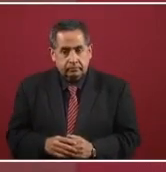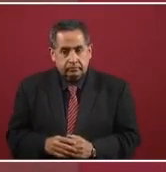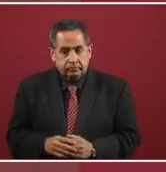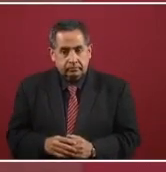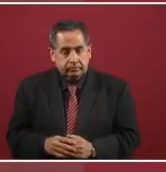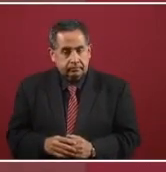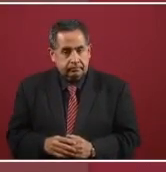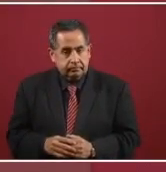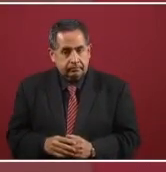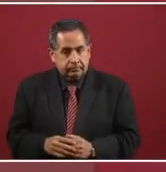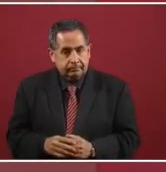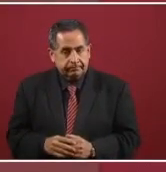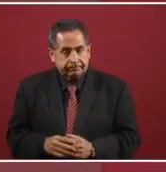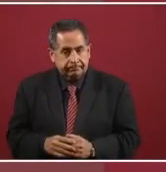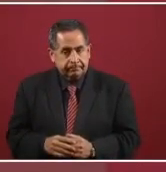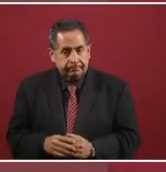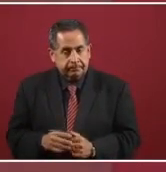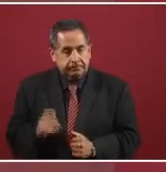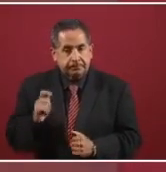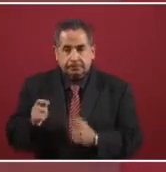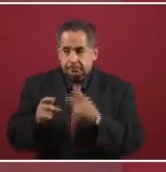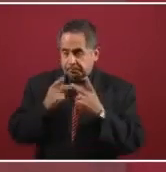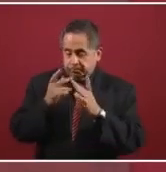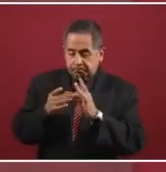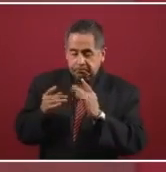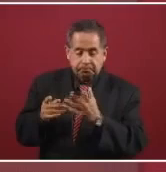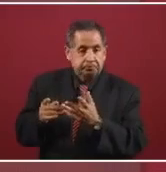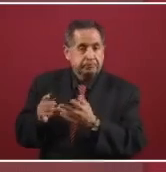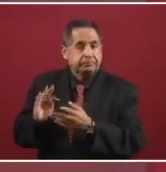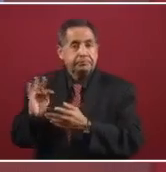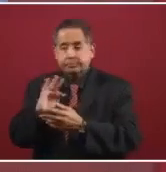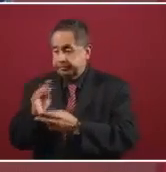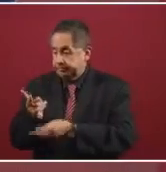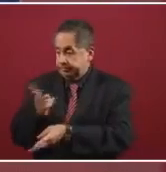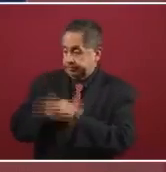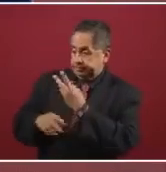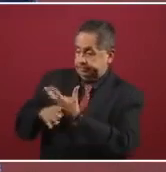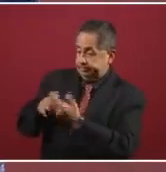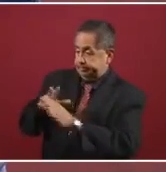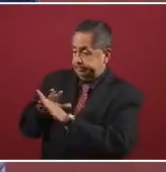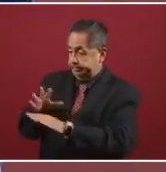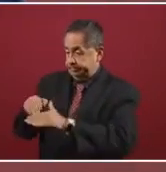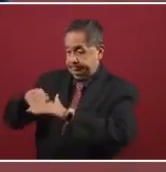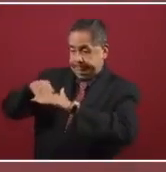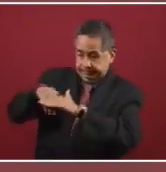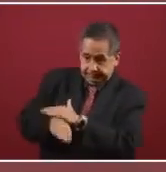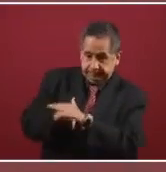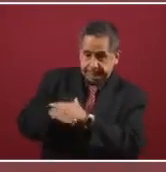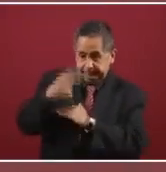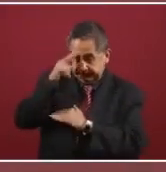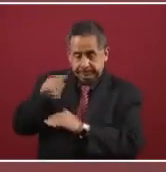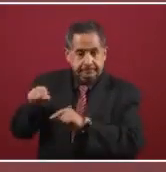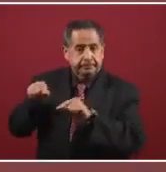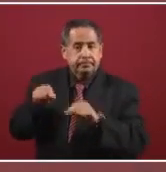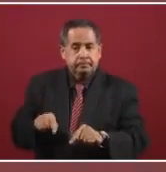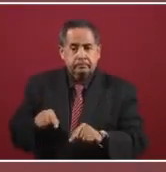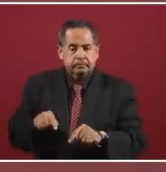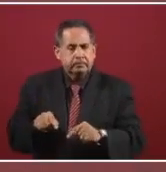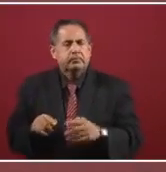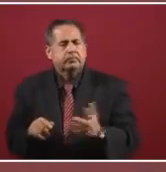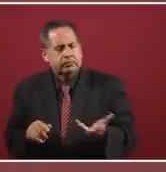de que si vienen migrantes y pasan por nuestro territorio es